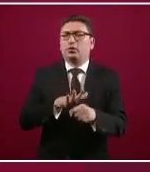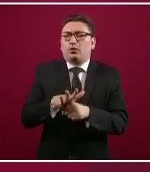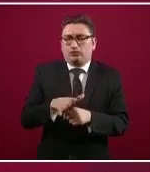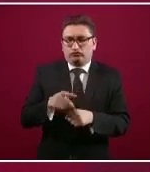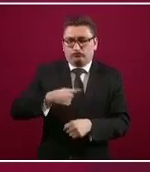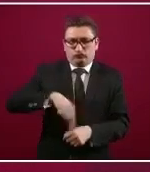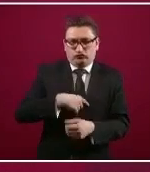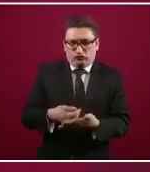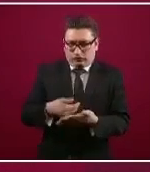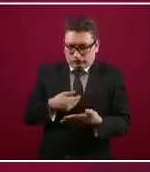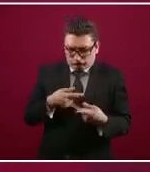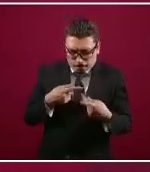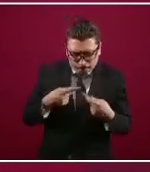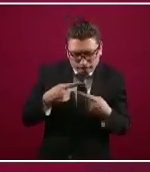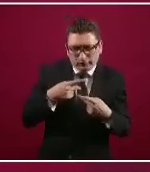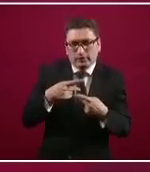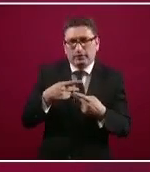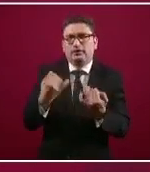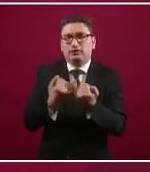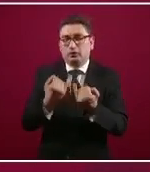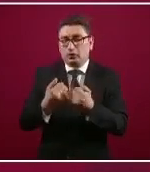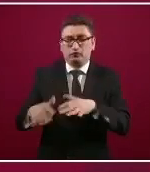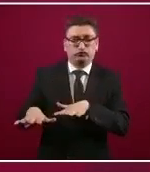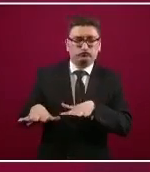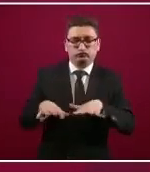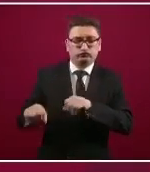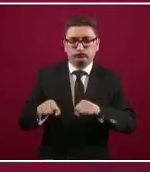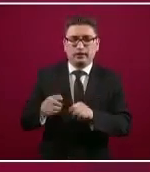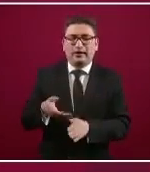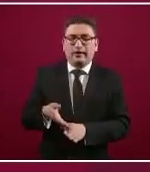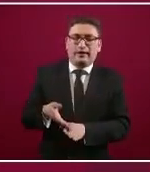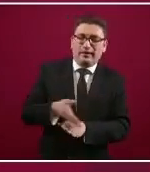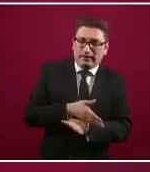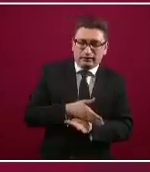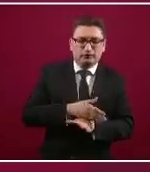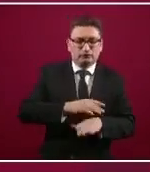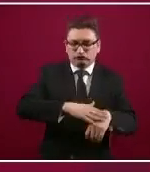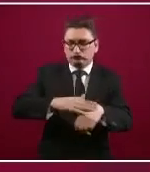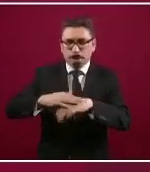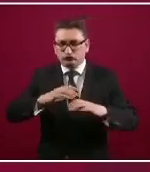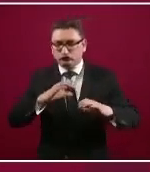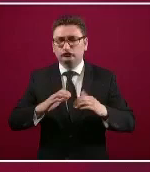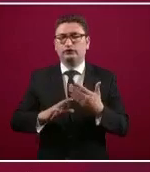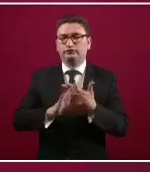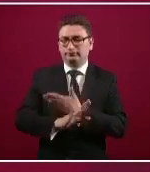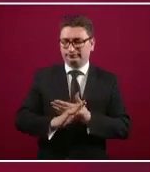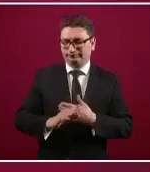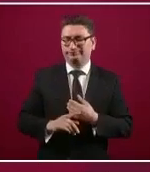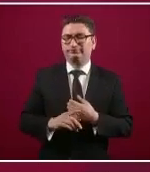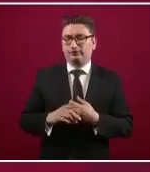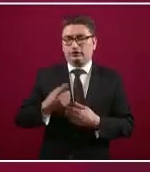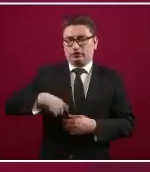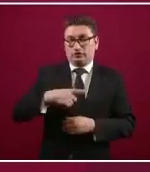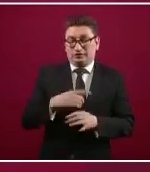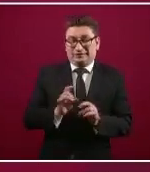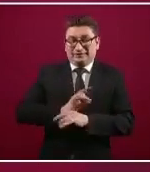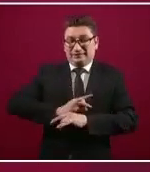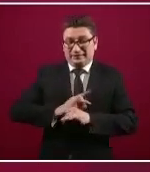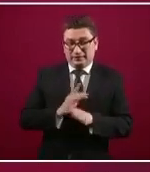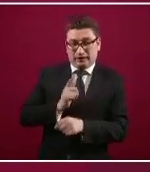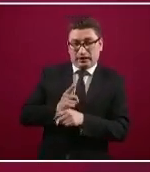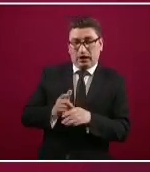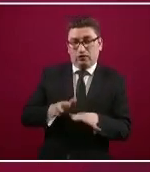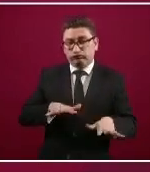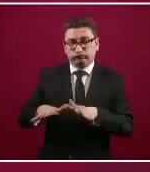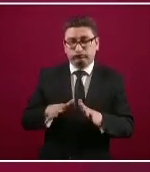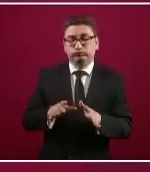mejor, en prevenir y que esto nos permita operar de mejor forma cualquier emergencia o desastre que se